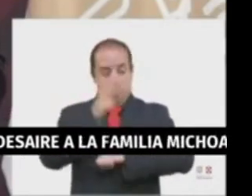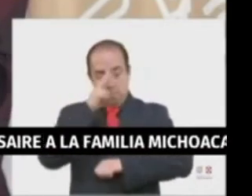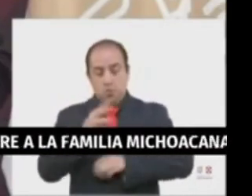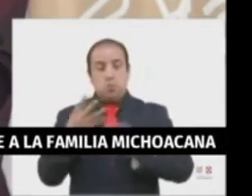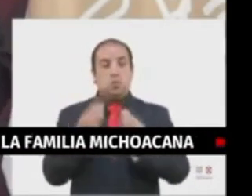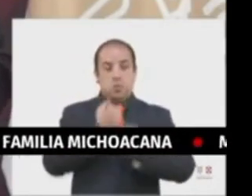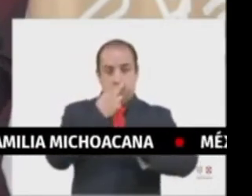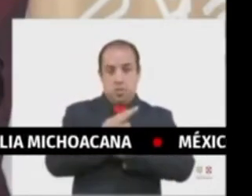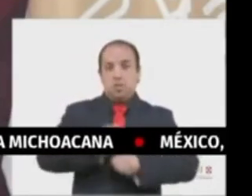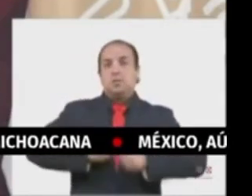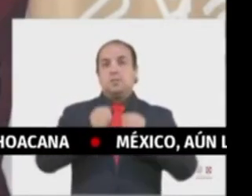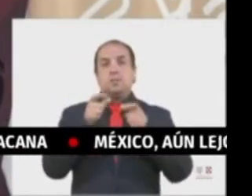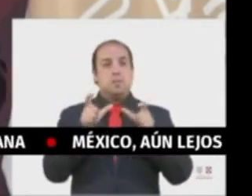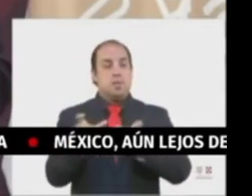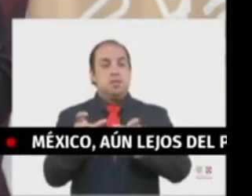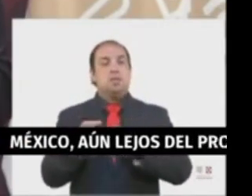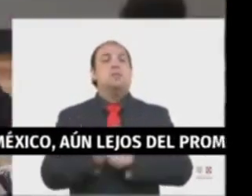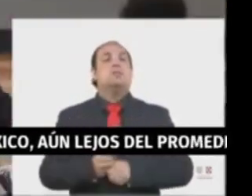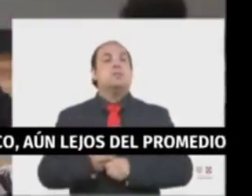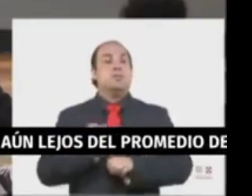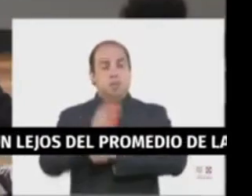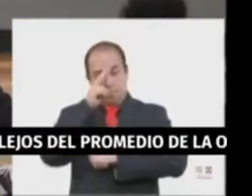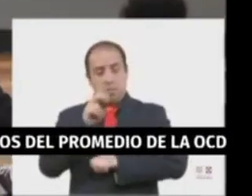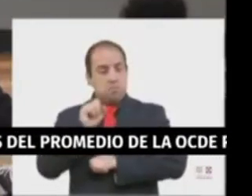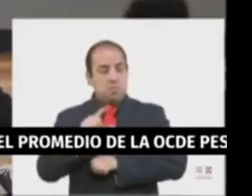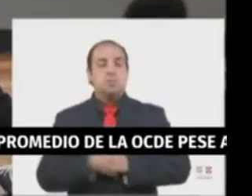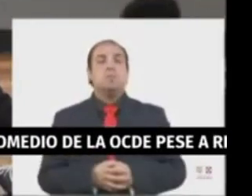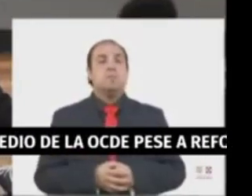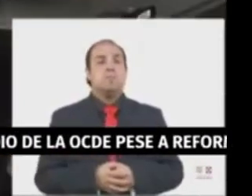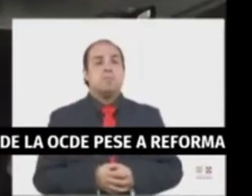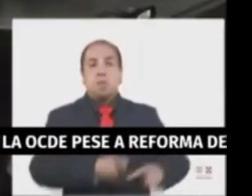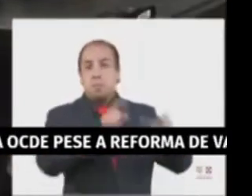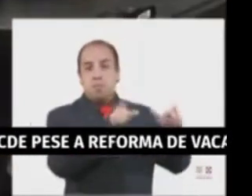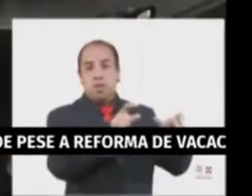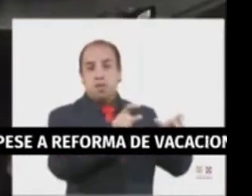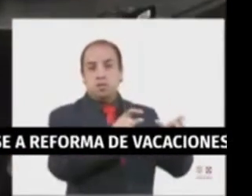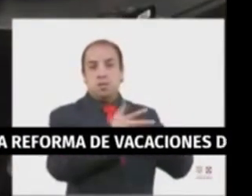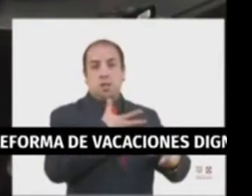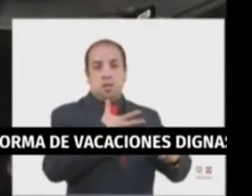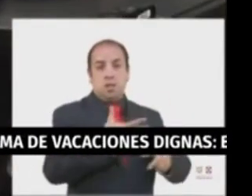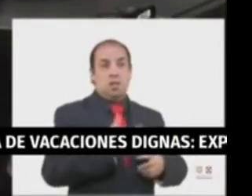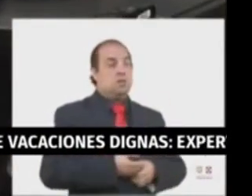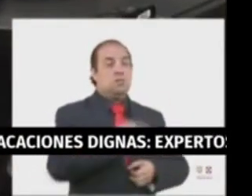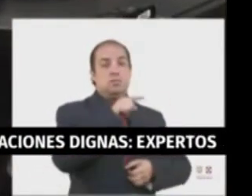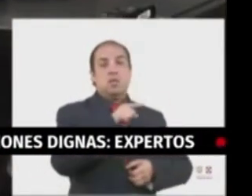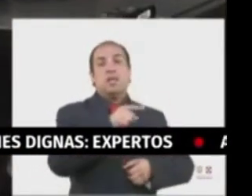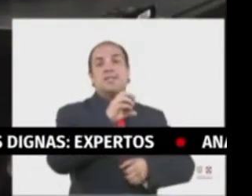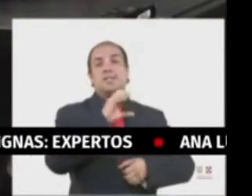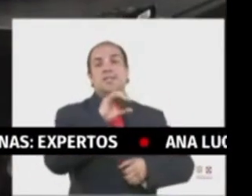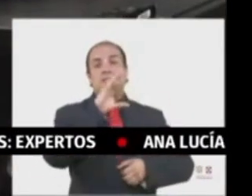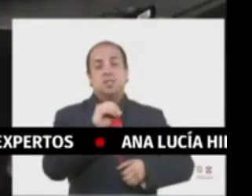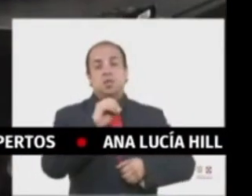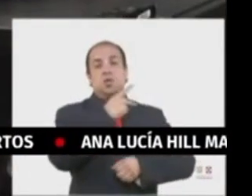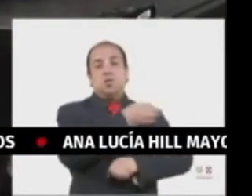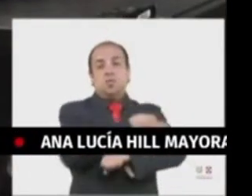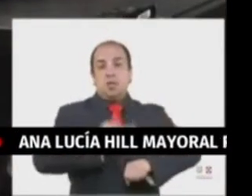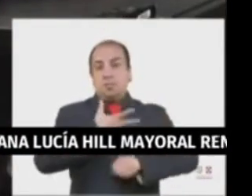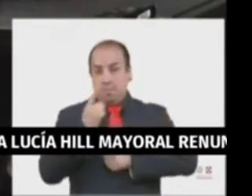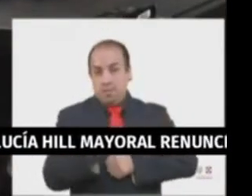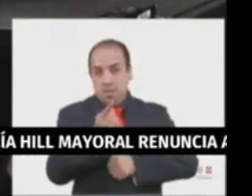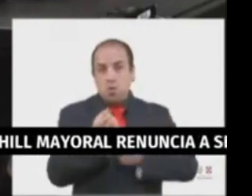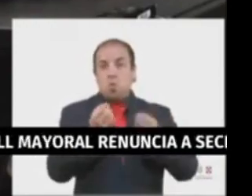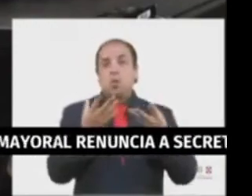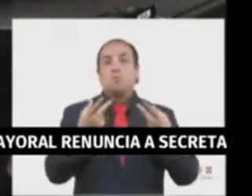México, por supuesto la Secretaría de Seguridad del Estado de México también. ¿La vigilancia, la protección que van a dar tanto a Ciro Gómez Leiva como a su familia será de manera